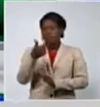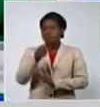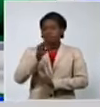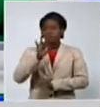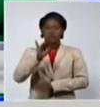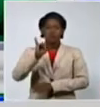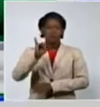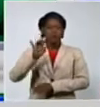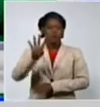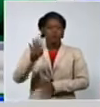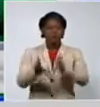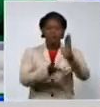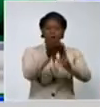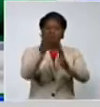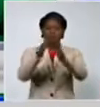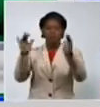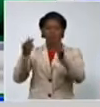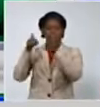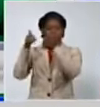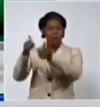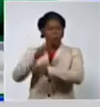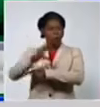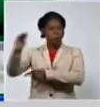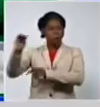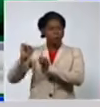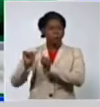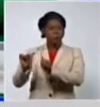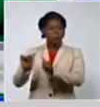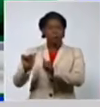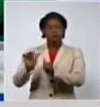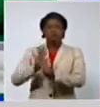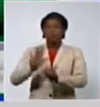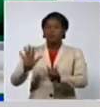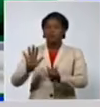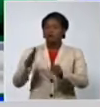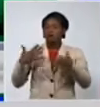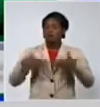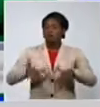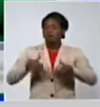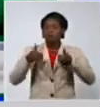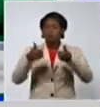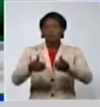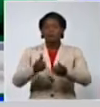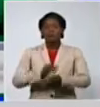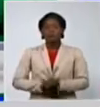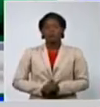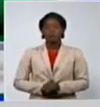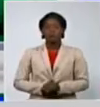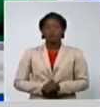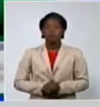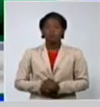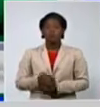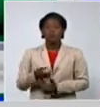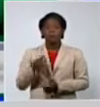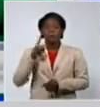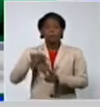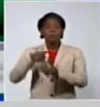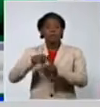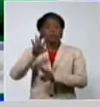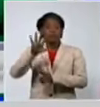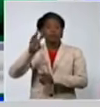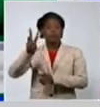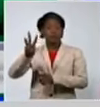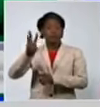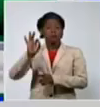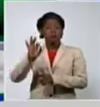864 altas, pudiéramos decir que 53 más que el número de pacientes diagnosticados, lo que da